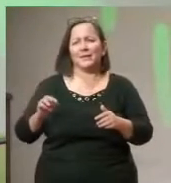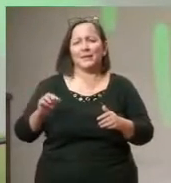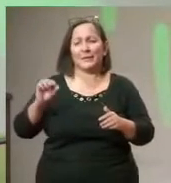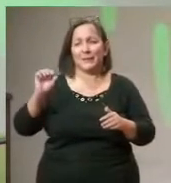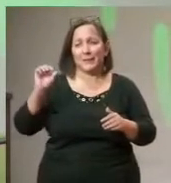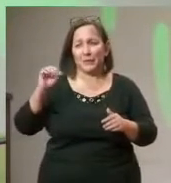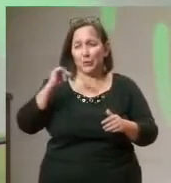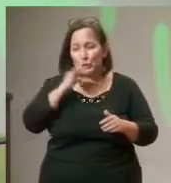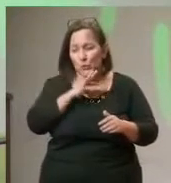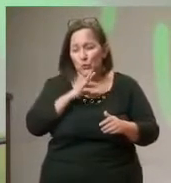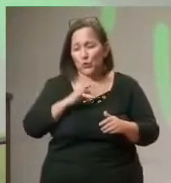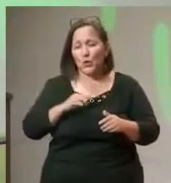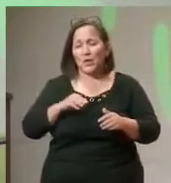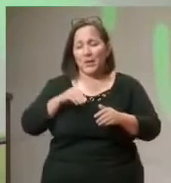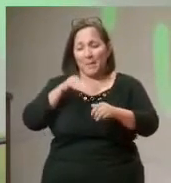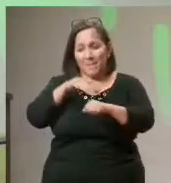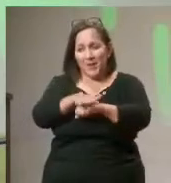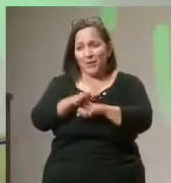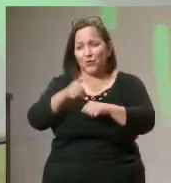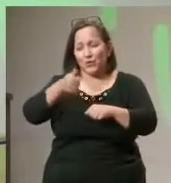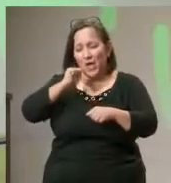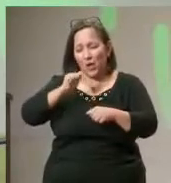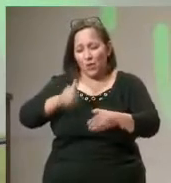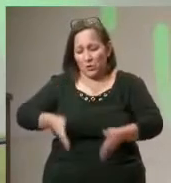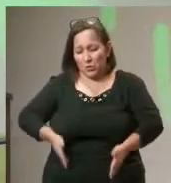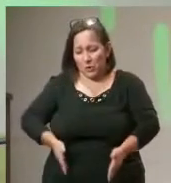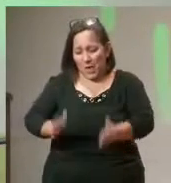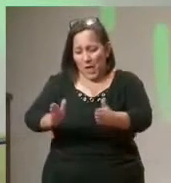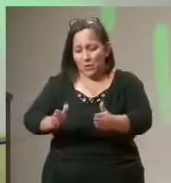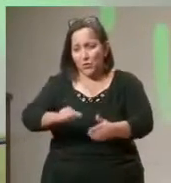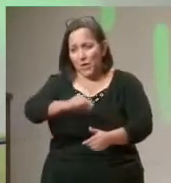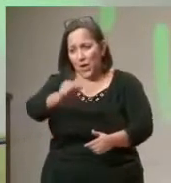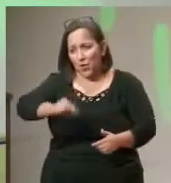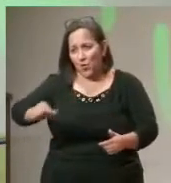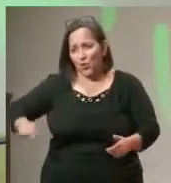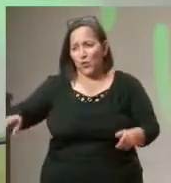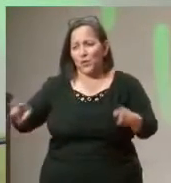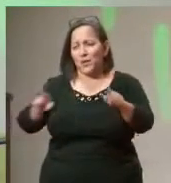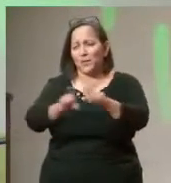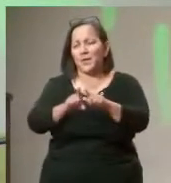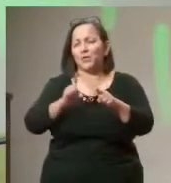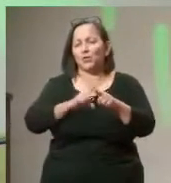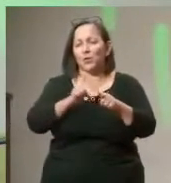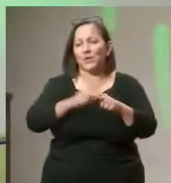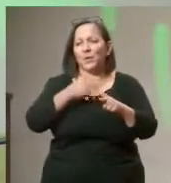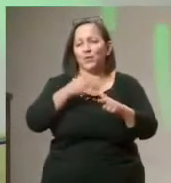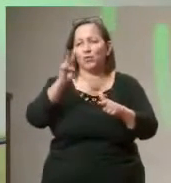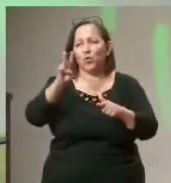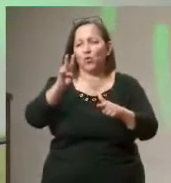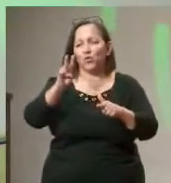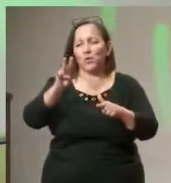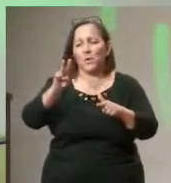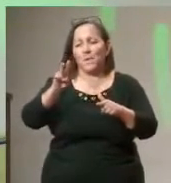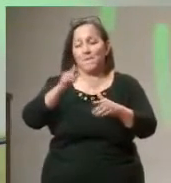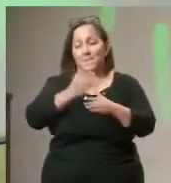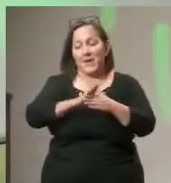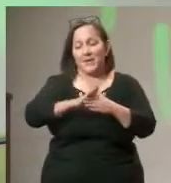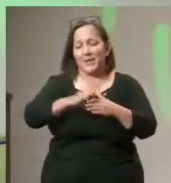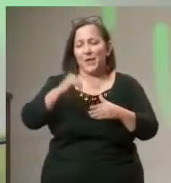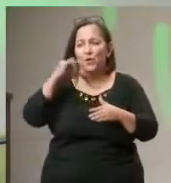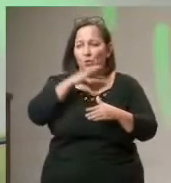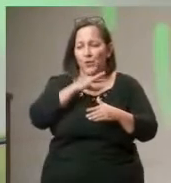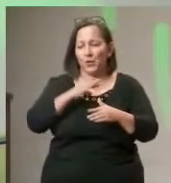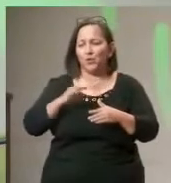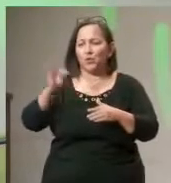los caños y a los ríos. Entonces, finalmente, tenemos dos fuentes de contaminación: los tanques sépticos, porque